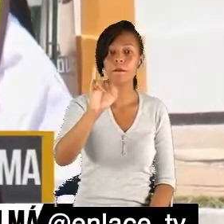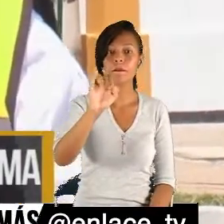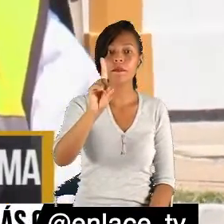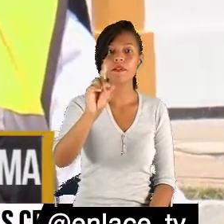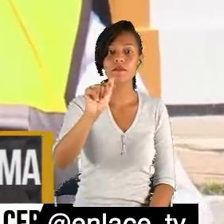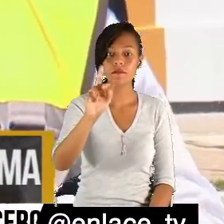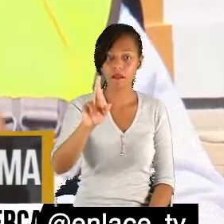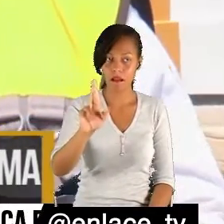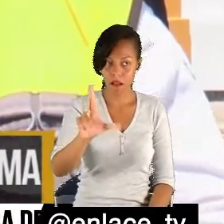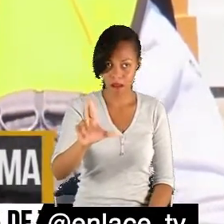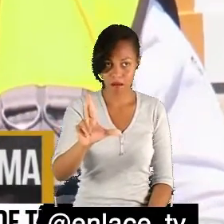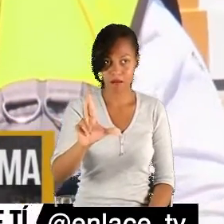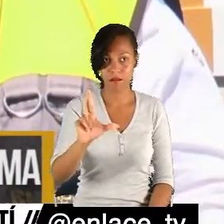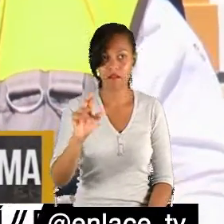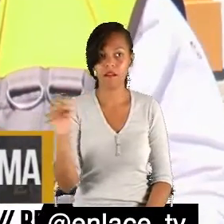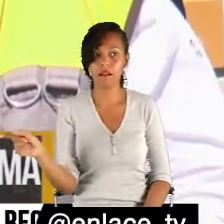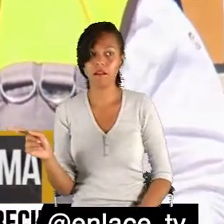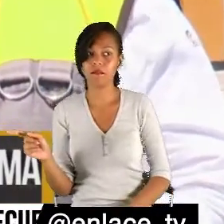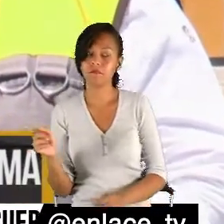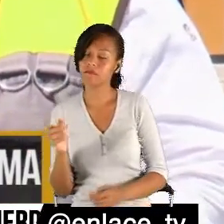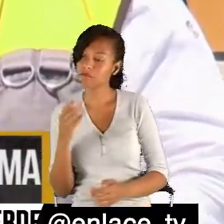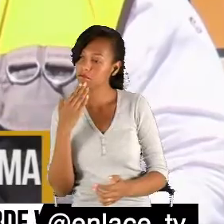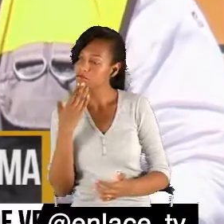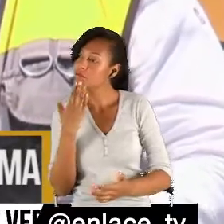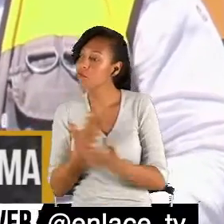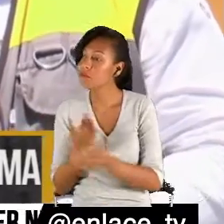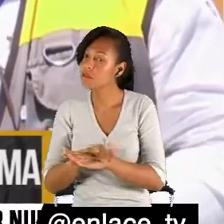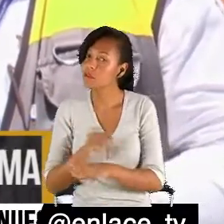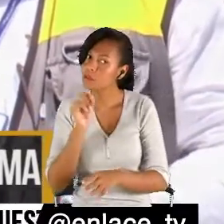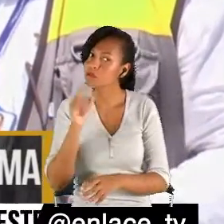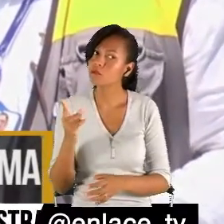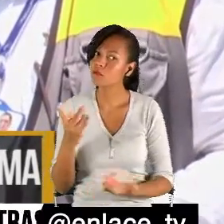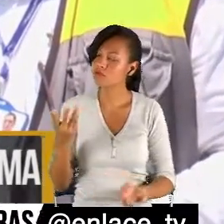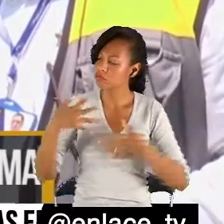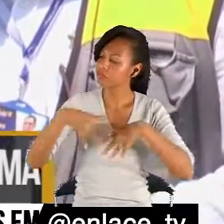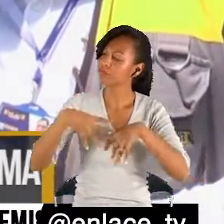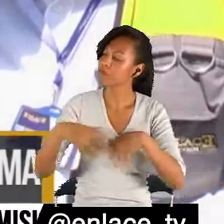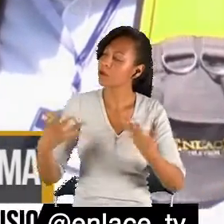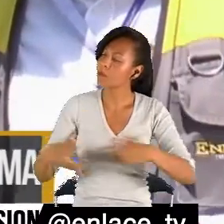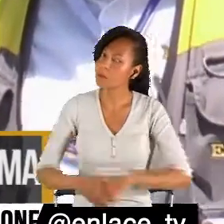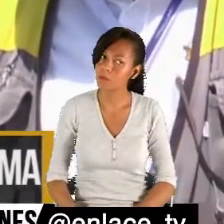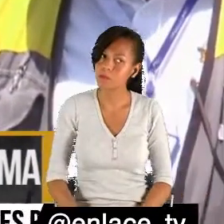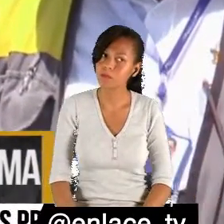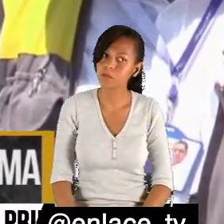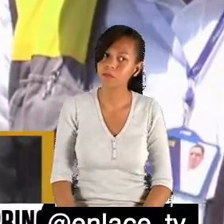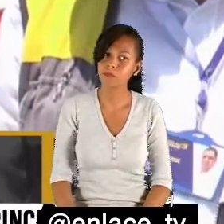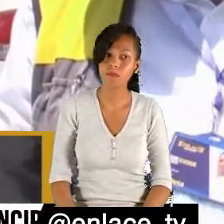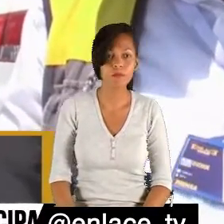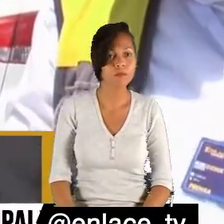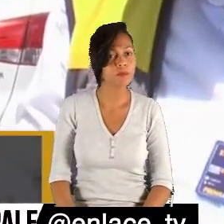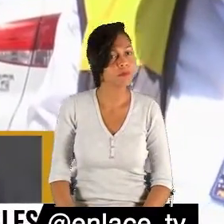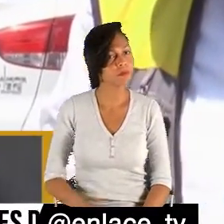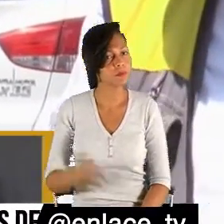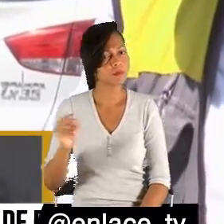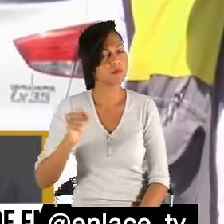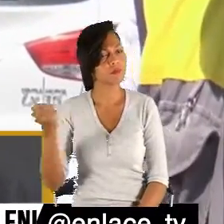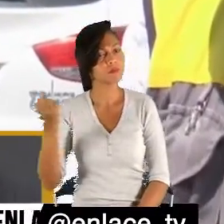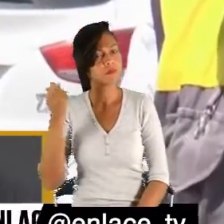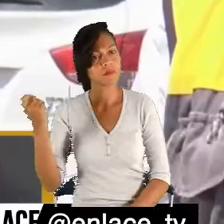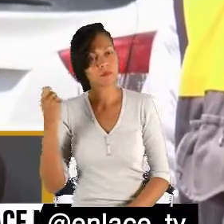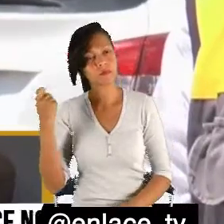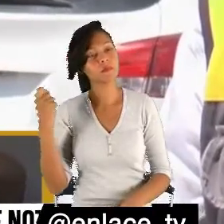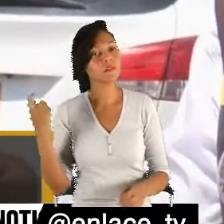nosotros le preguntamos con las buenas tardes cómo ha sido estos días y cómo avanza la protesta bueno estos días han sido precisamente de